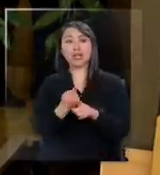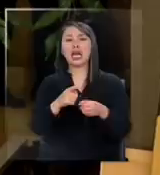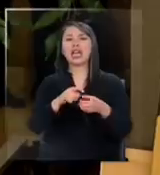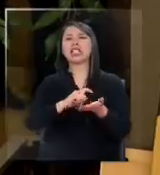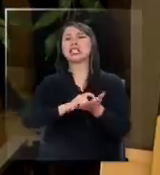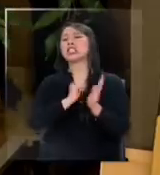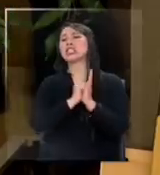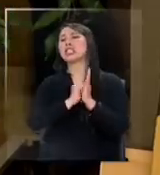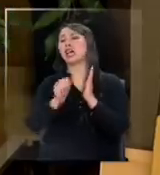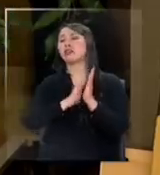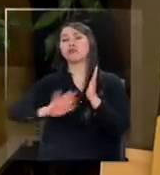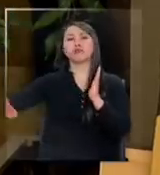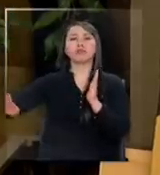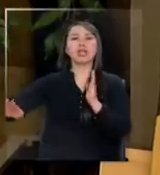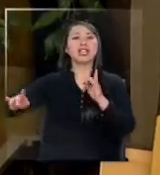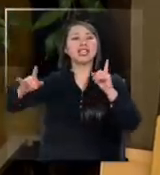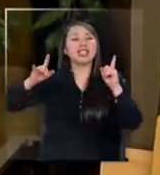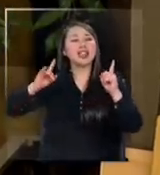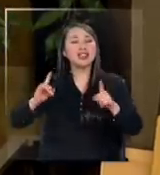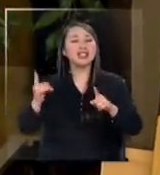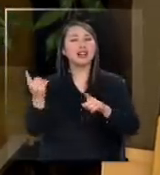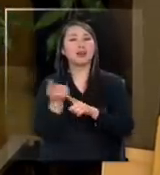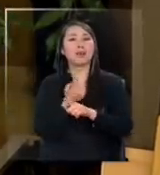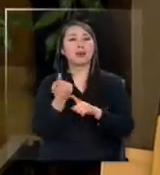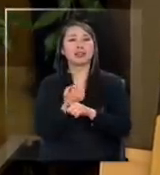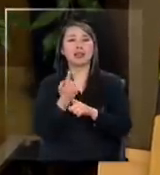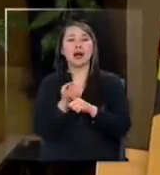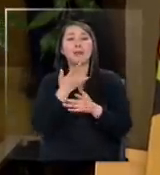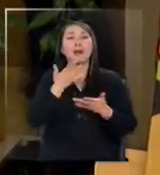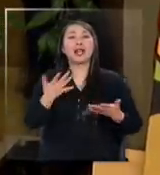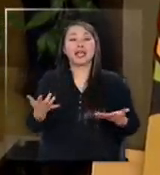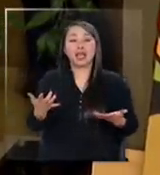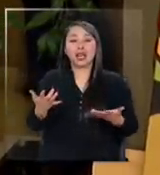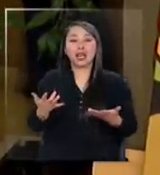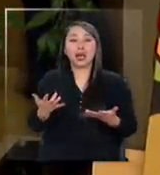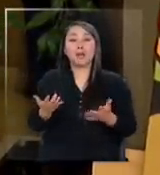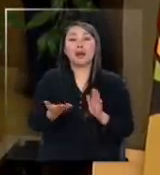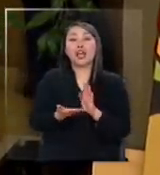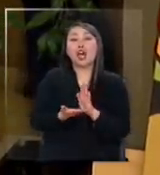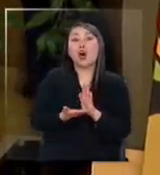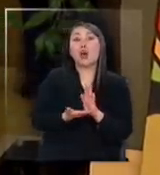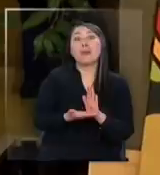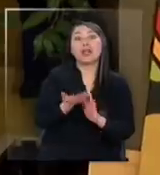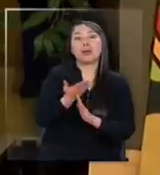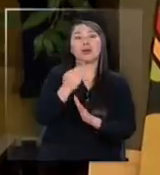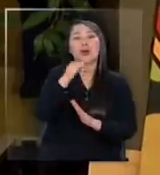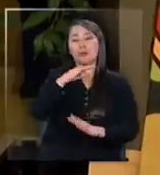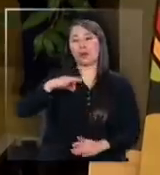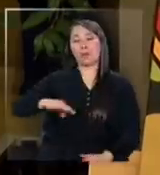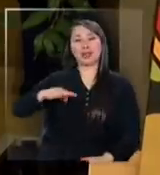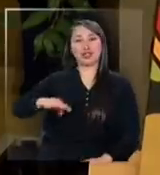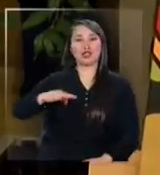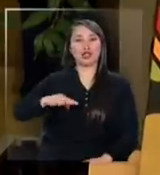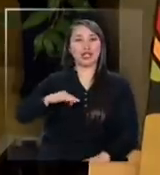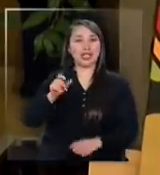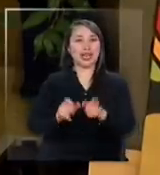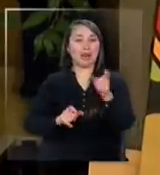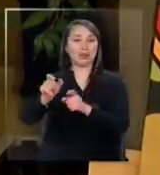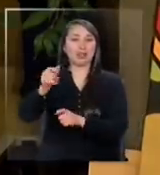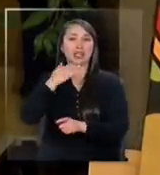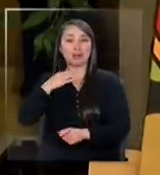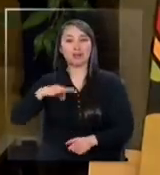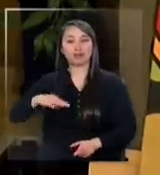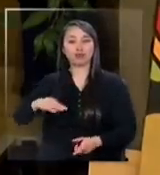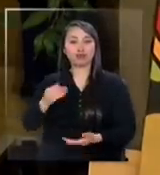tabla, debe ser dividida para que podamos tener, por una parte, un aumento lo más pronto posible de las pensiones básicas solidarias, el aporte